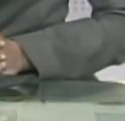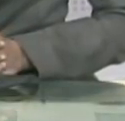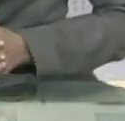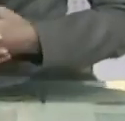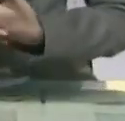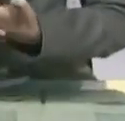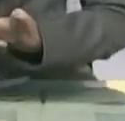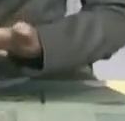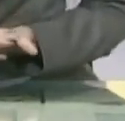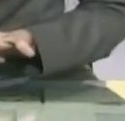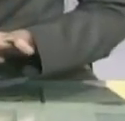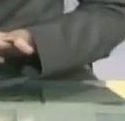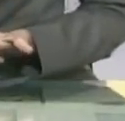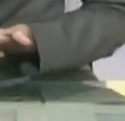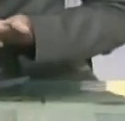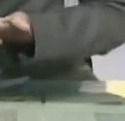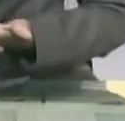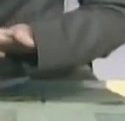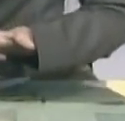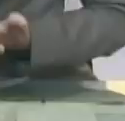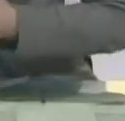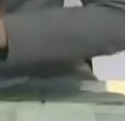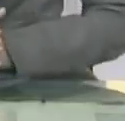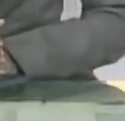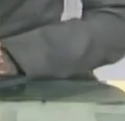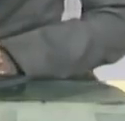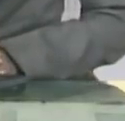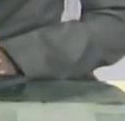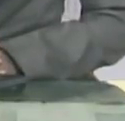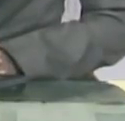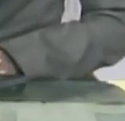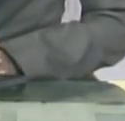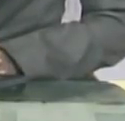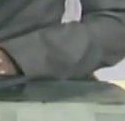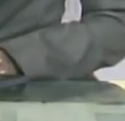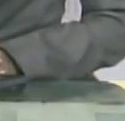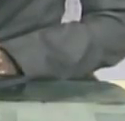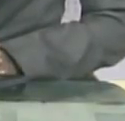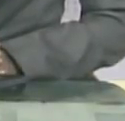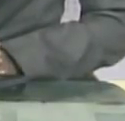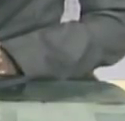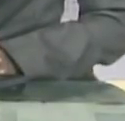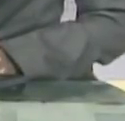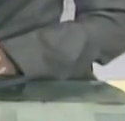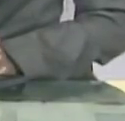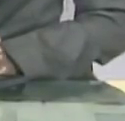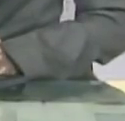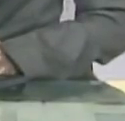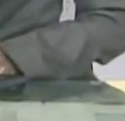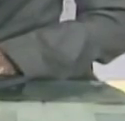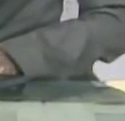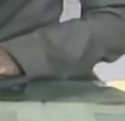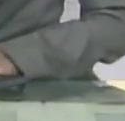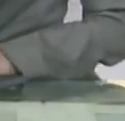un llamado a fortalecerlo e impulsarlo en colectivo a través de las redes sociales. Así finalizamos el presente avance en directo.